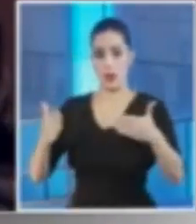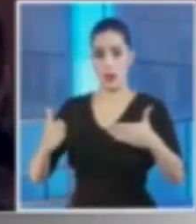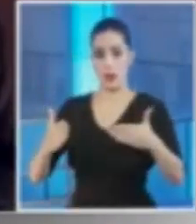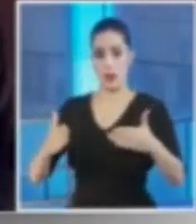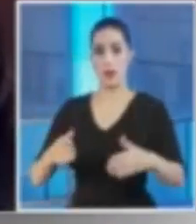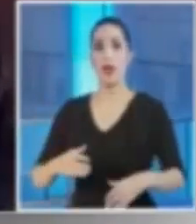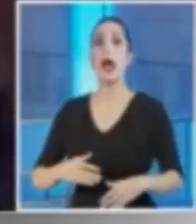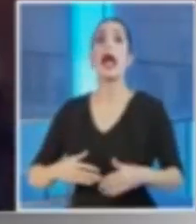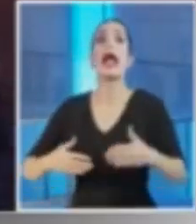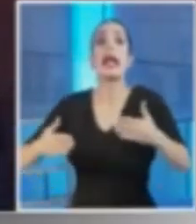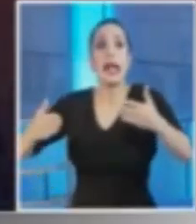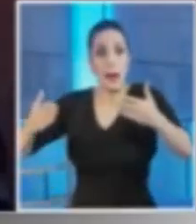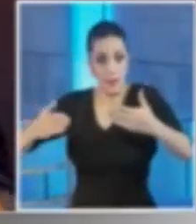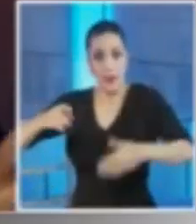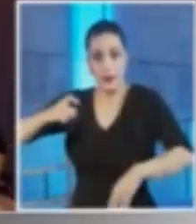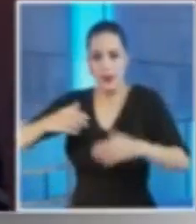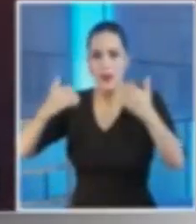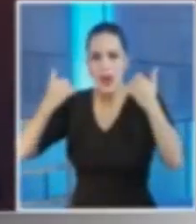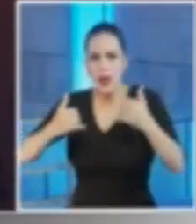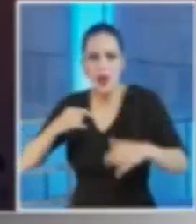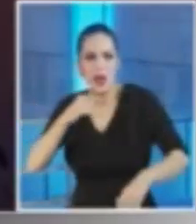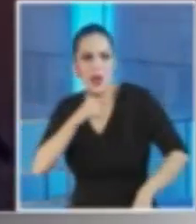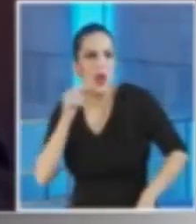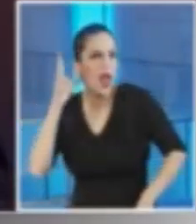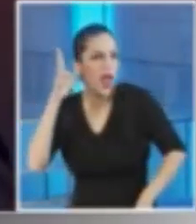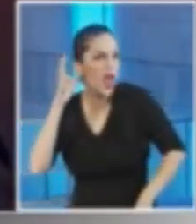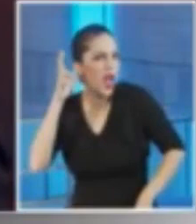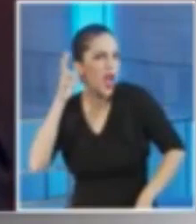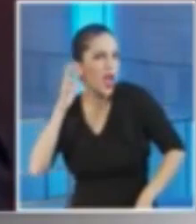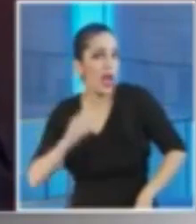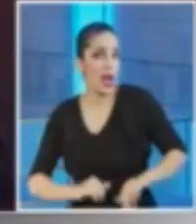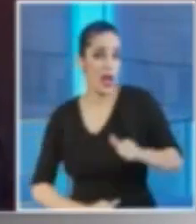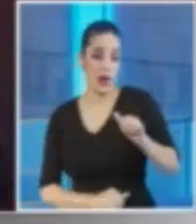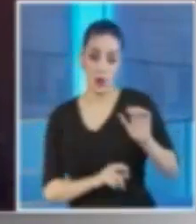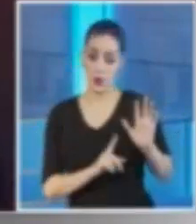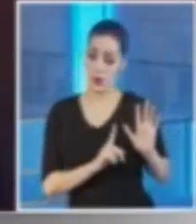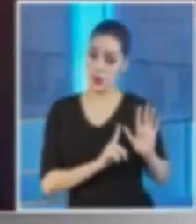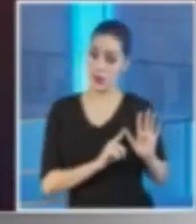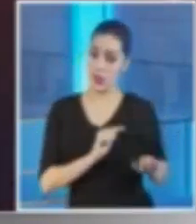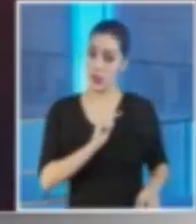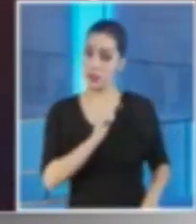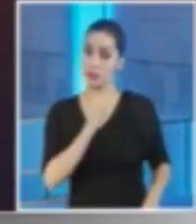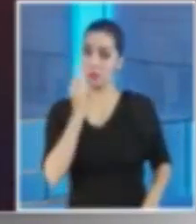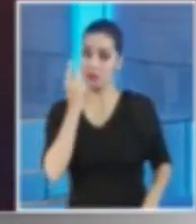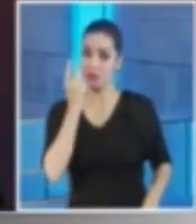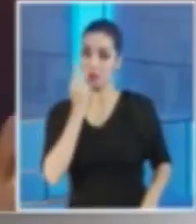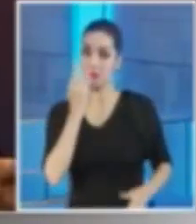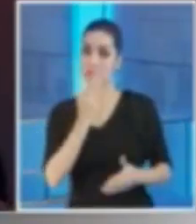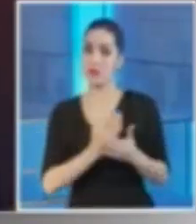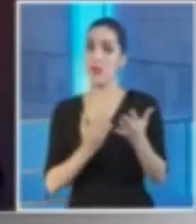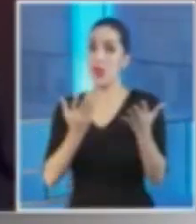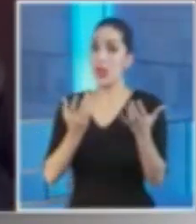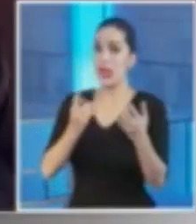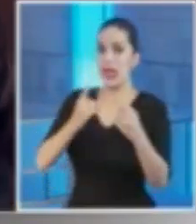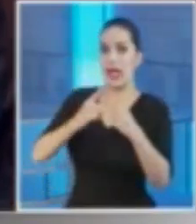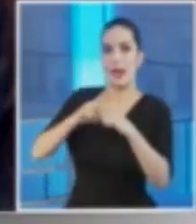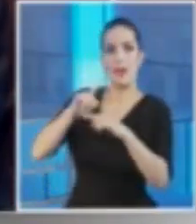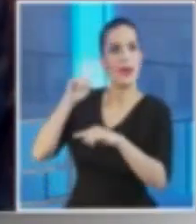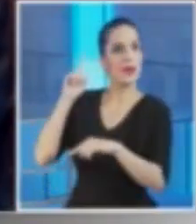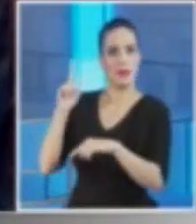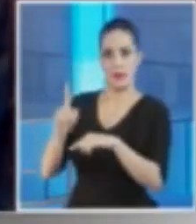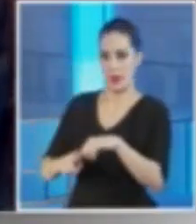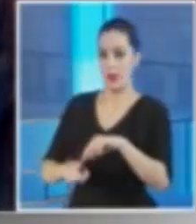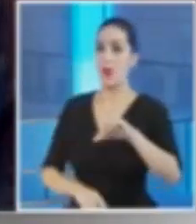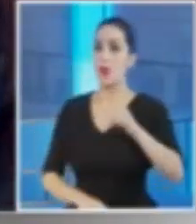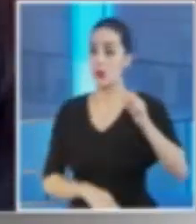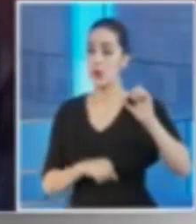Panamá necesita? Ahora escucharás a los otros seis y te darás cuenta que algunos quieren pero no pueden,